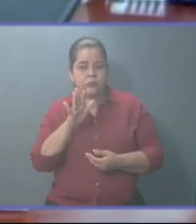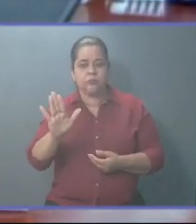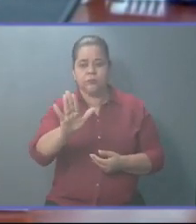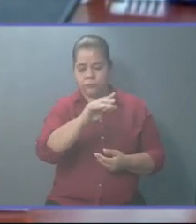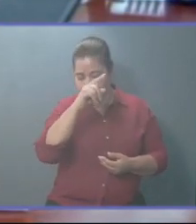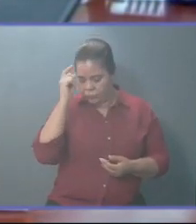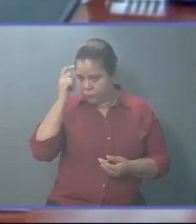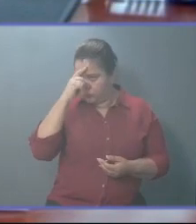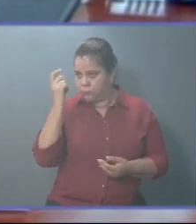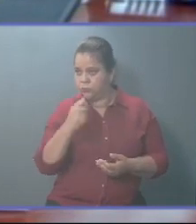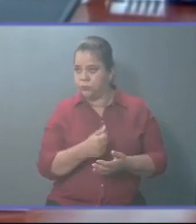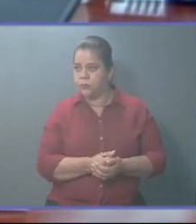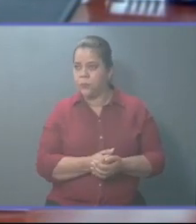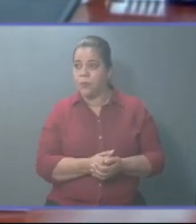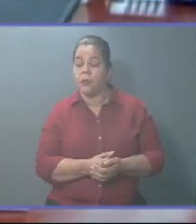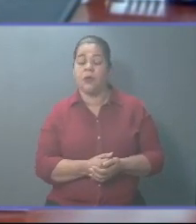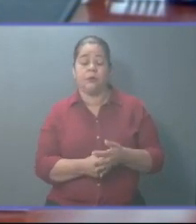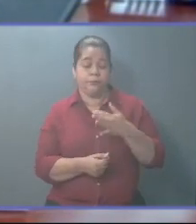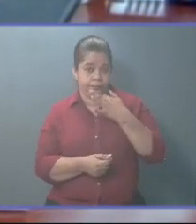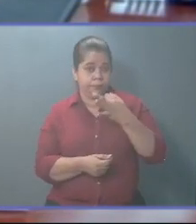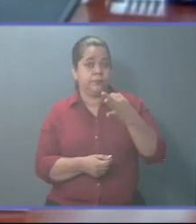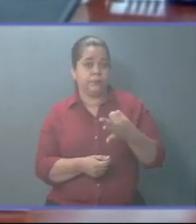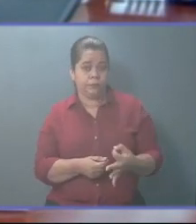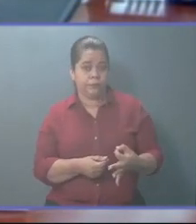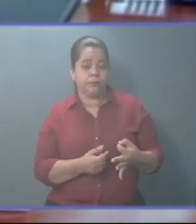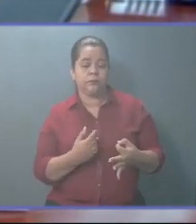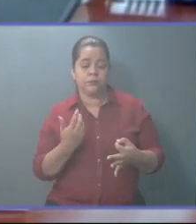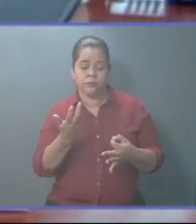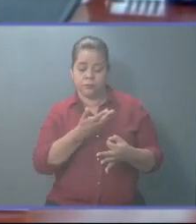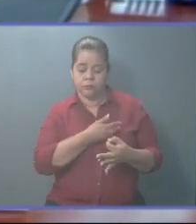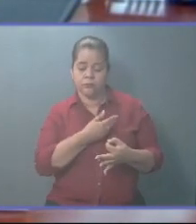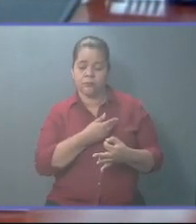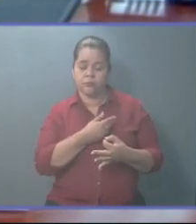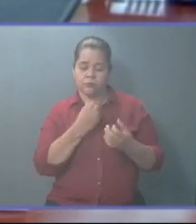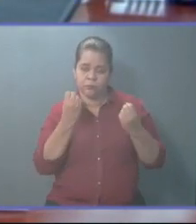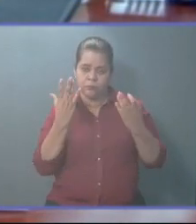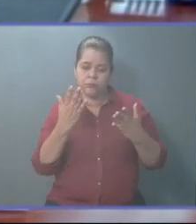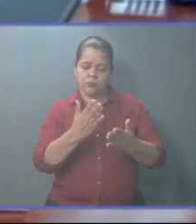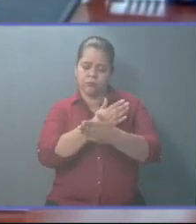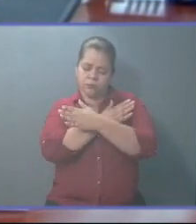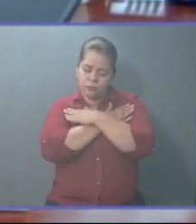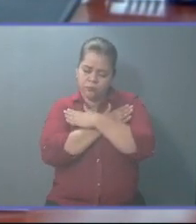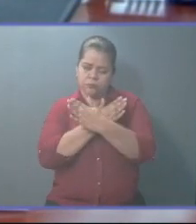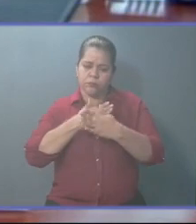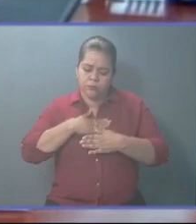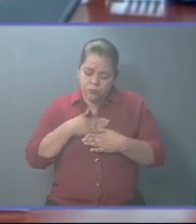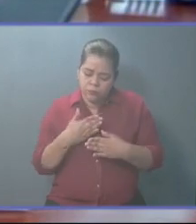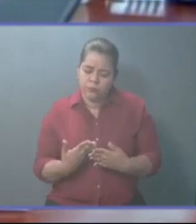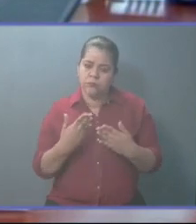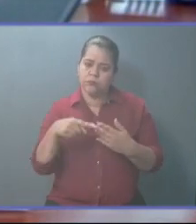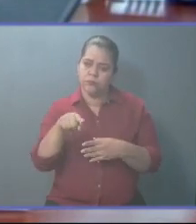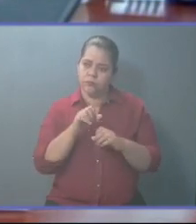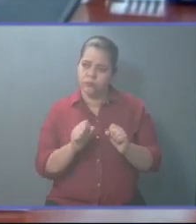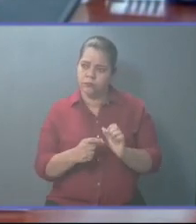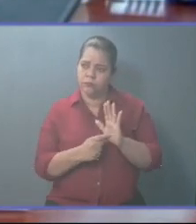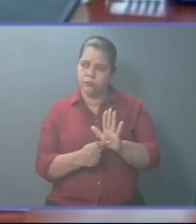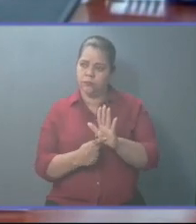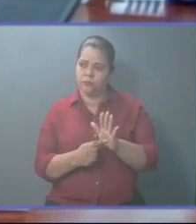ustedes realizan. De verdad que estimamos mucho la disponibilidad también que ustedes han